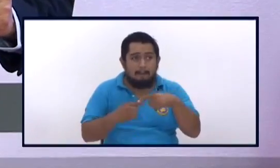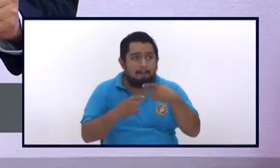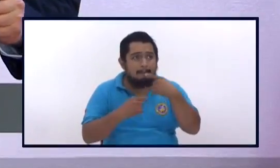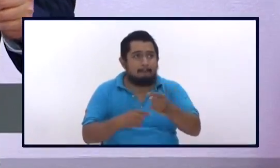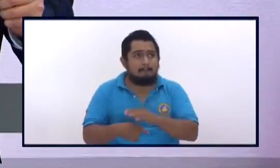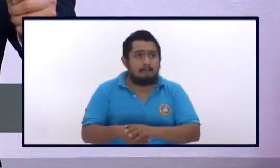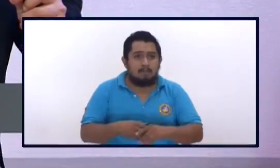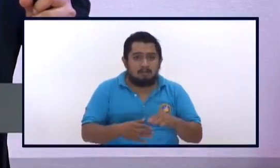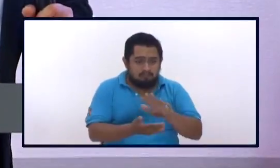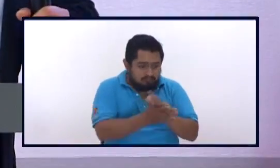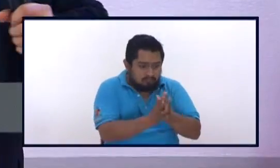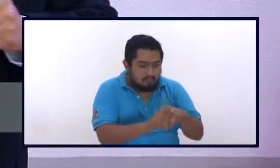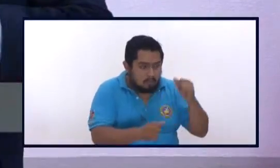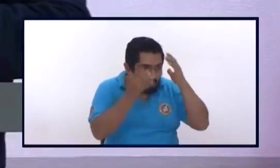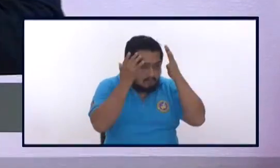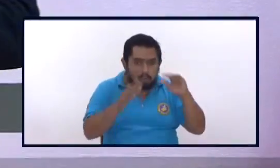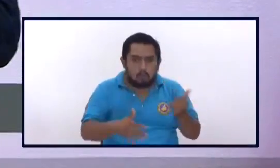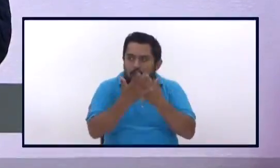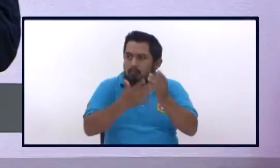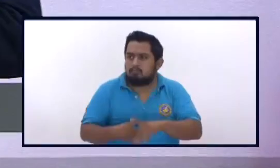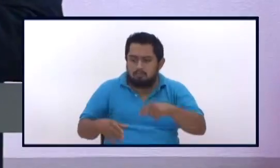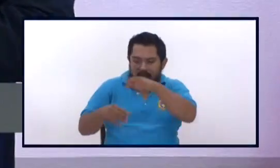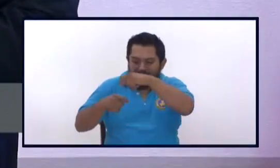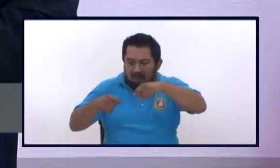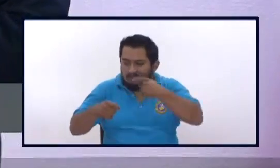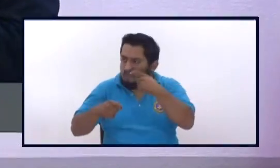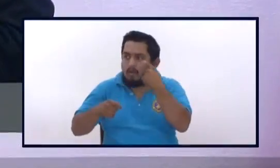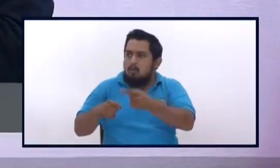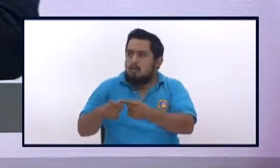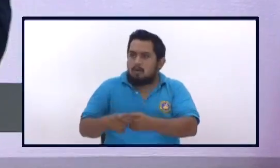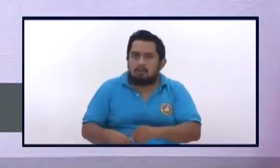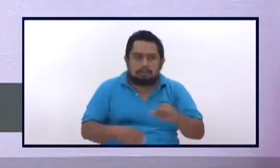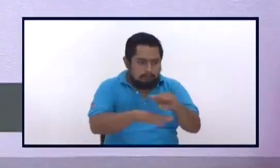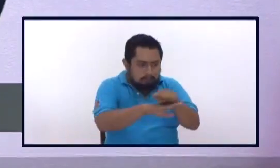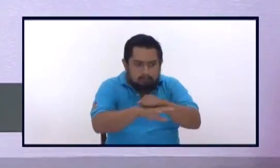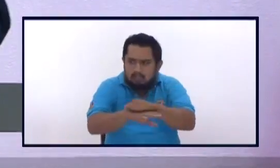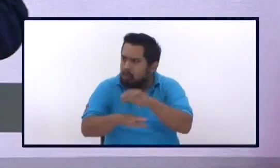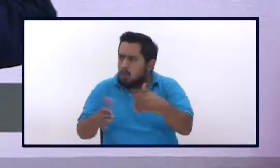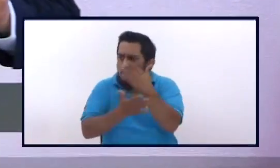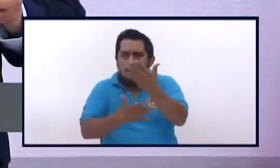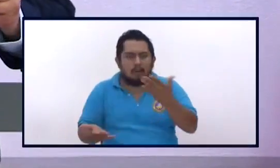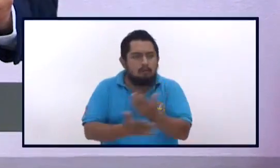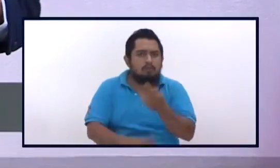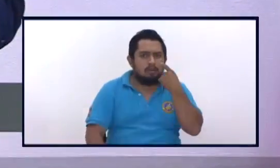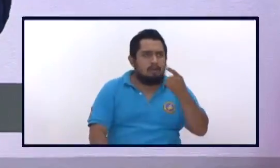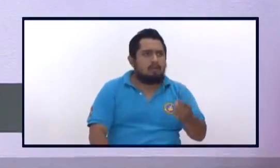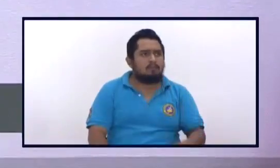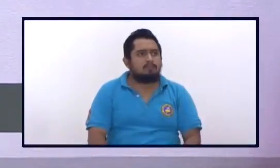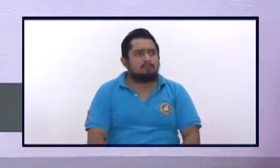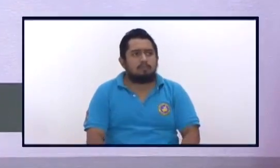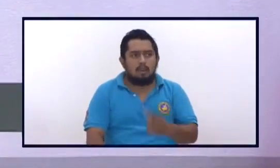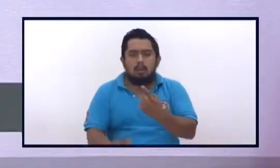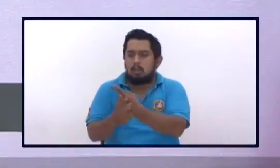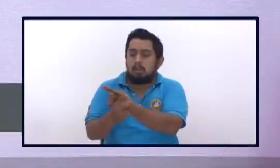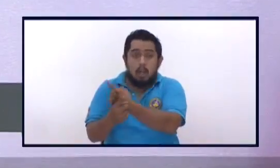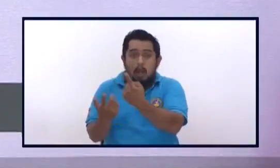dejado a jerry y el gel ya no está y la pasta de dientes ya no está y el cepillo los papás ya no está todo se desaparece y como le sale un montón de barba